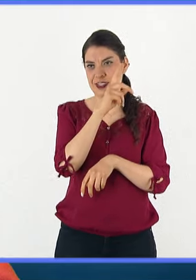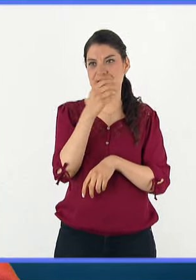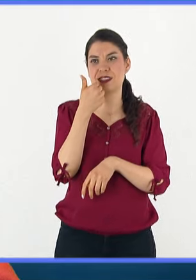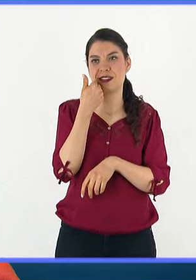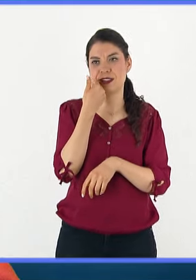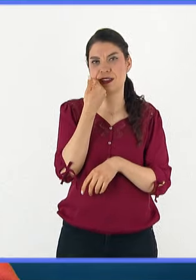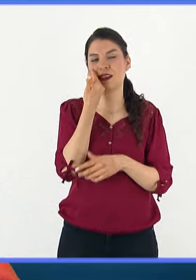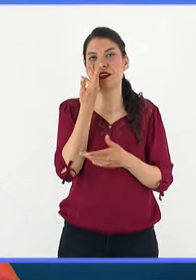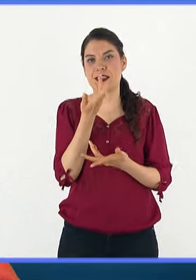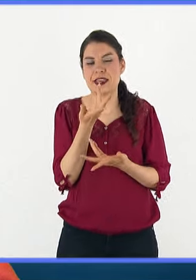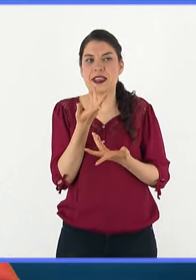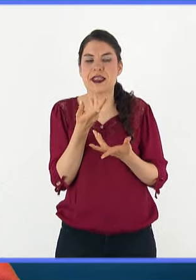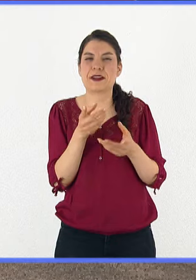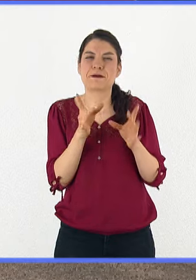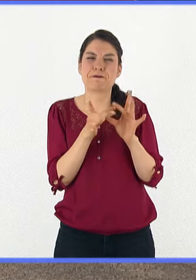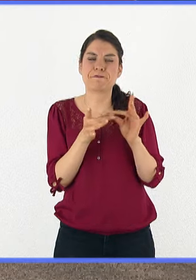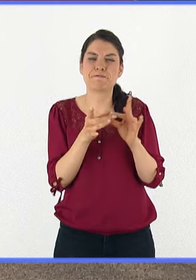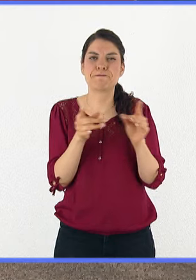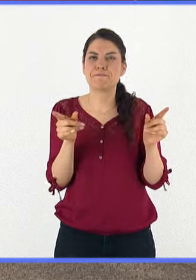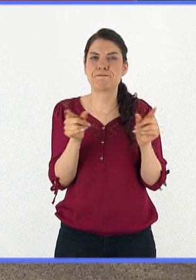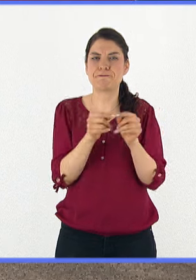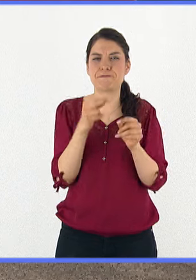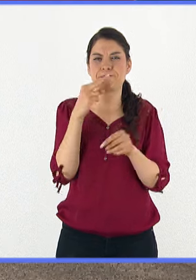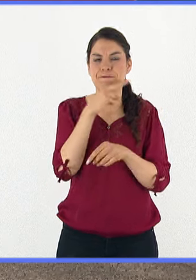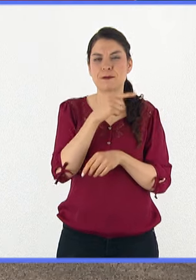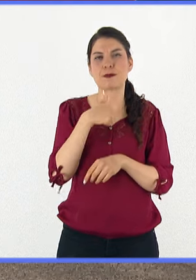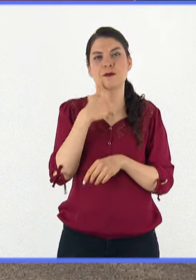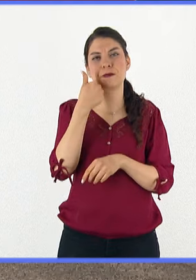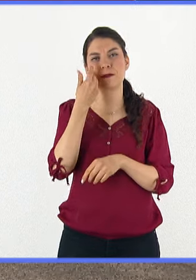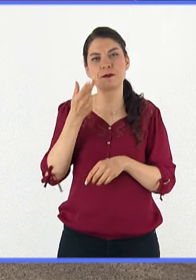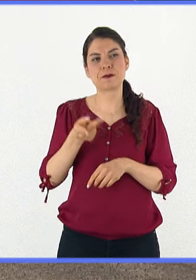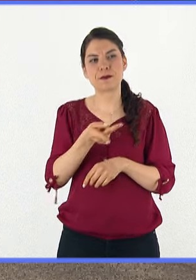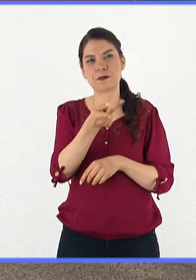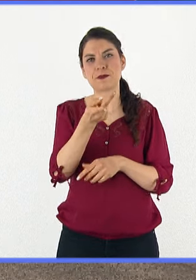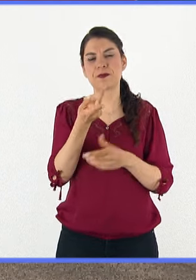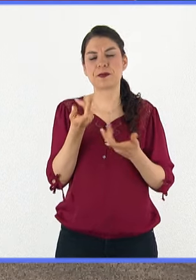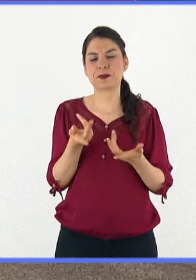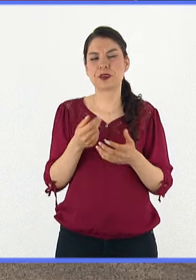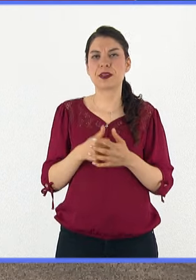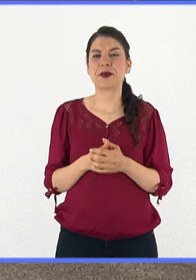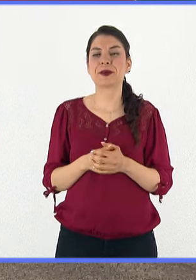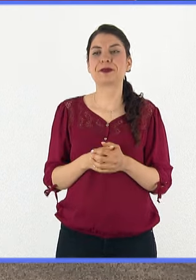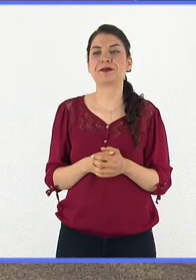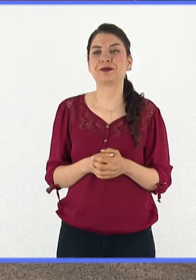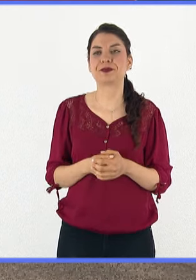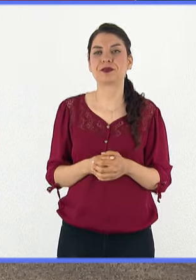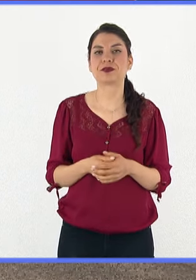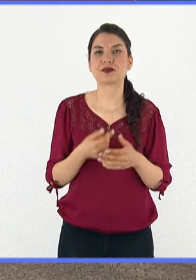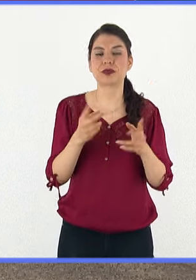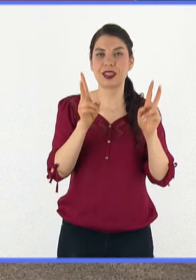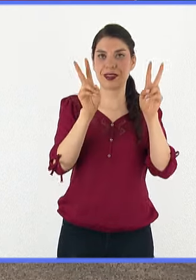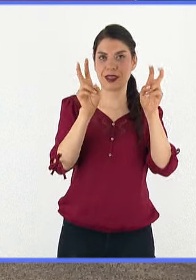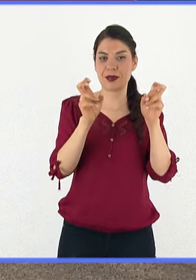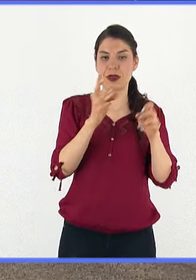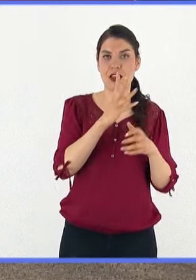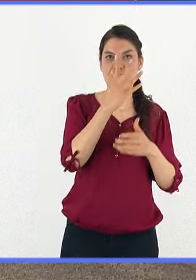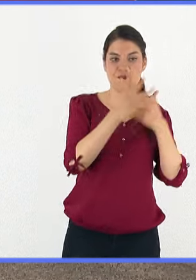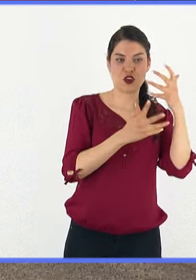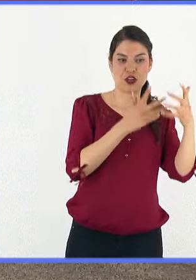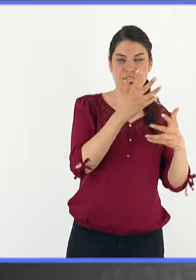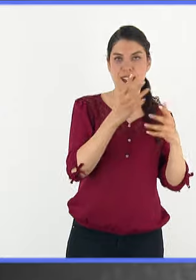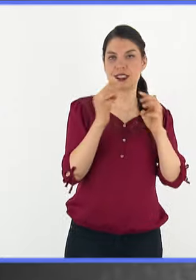a abordar en pocos minutos lo primero que quiero preguntarle es Por qué debemos poner en la misma línea en la misma oración violencia y